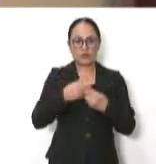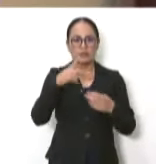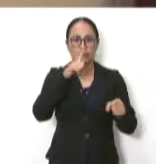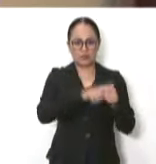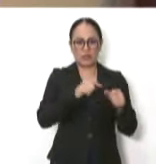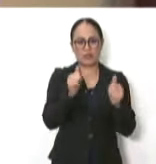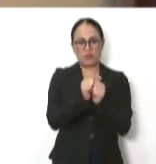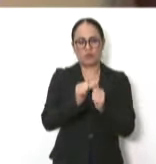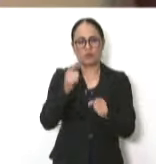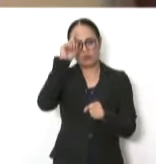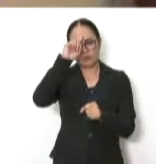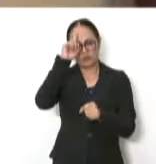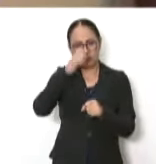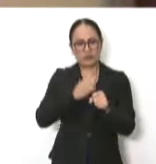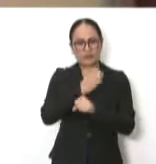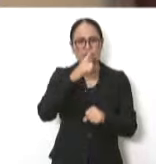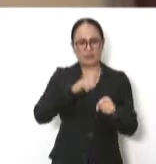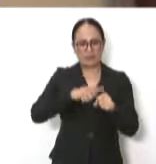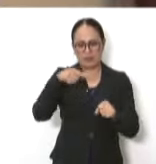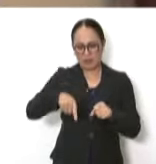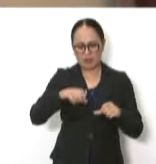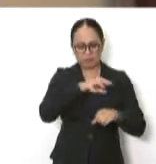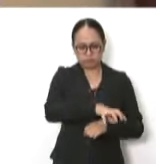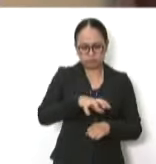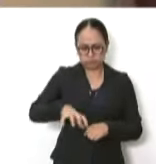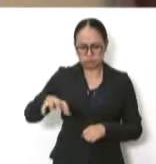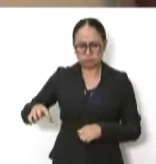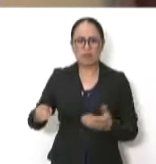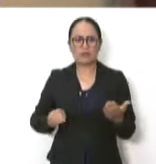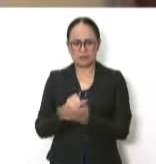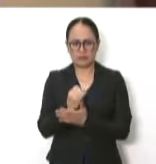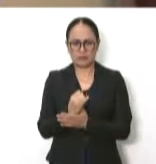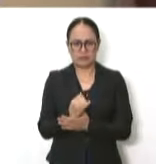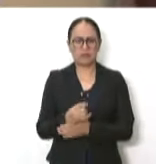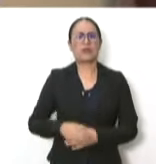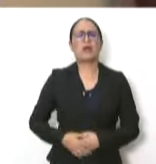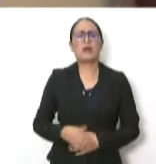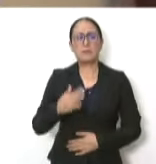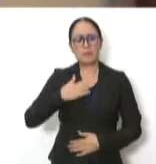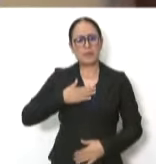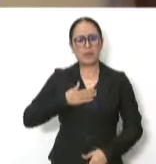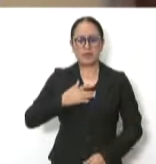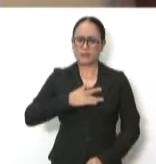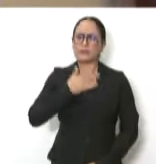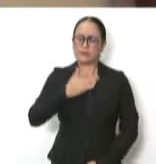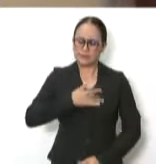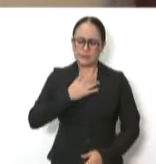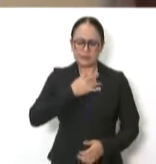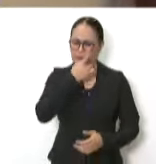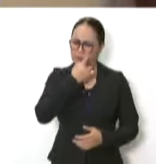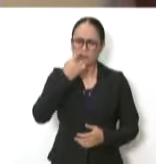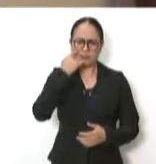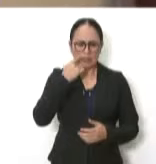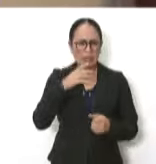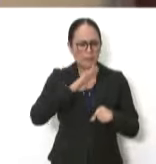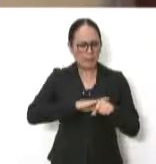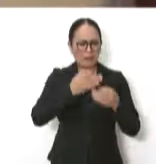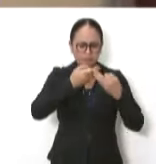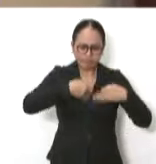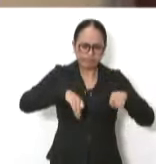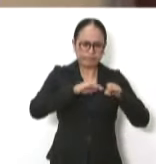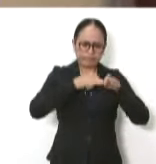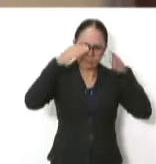de los órganos de decisión. Desde mi punto de vista, amerita especial énfasis el